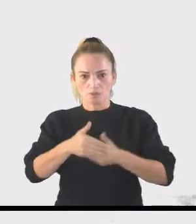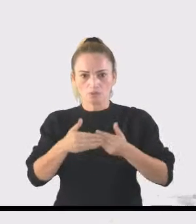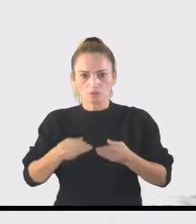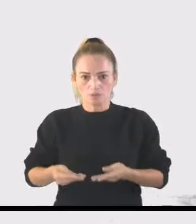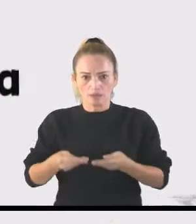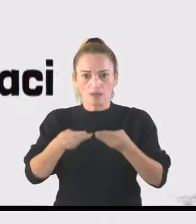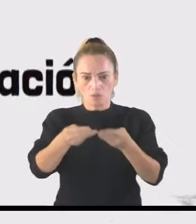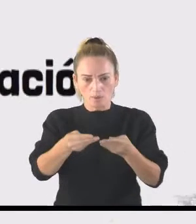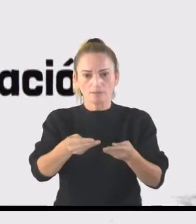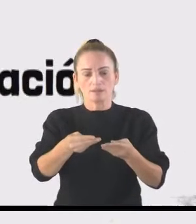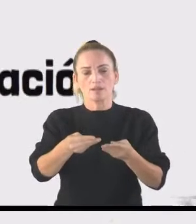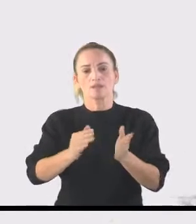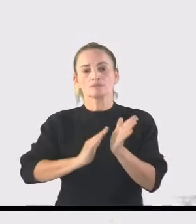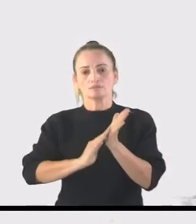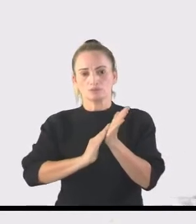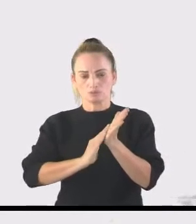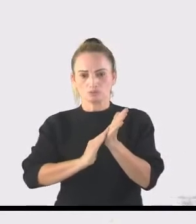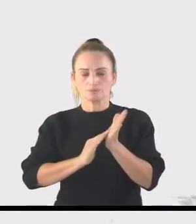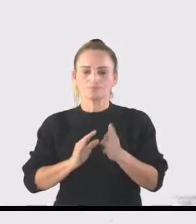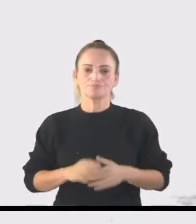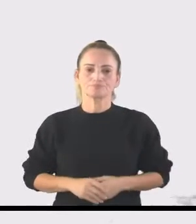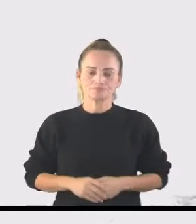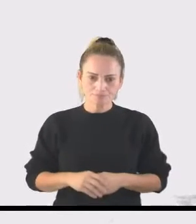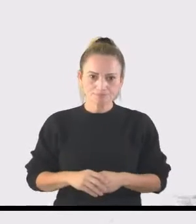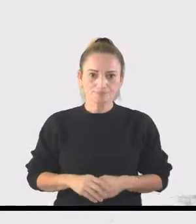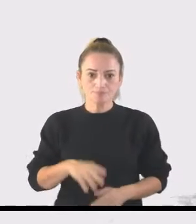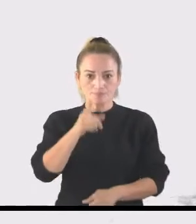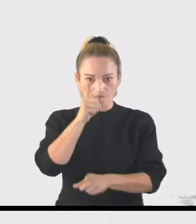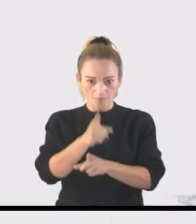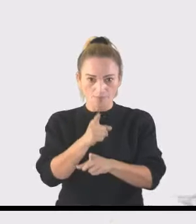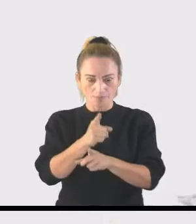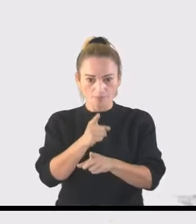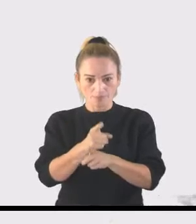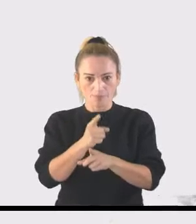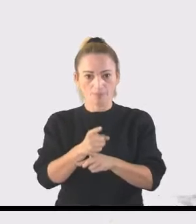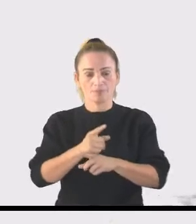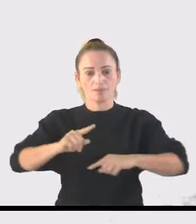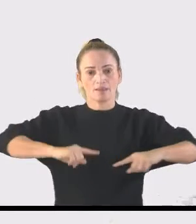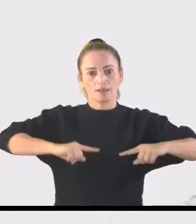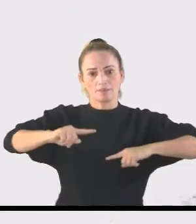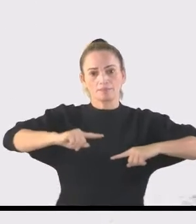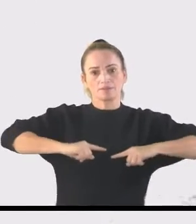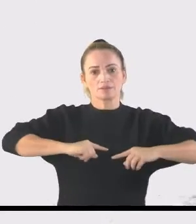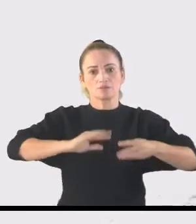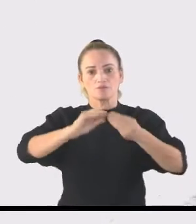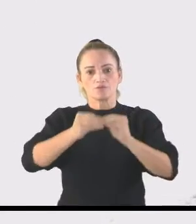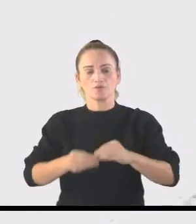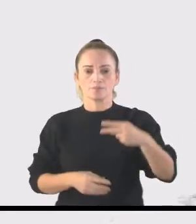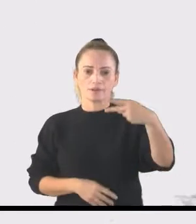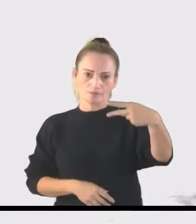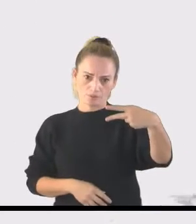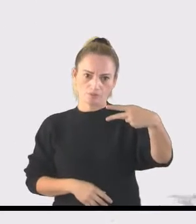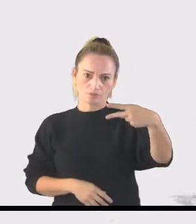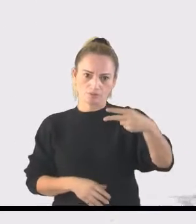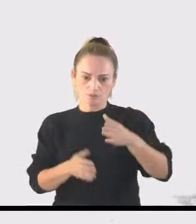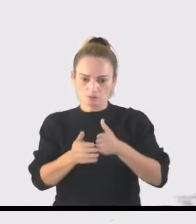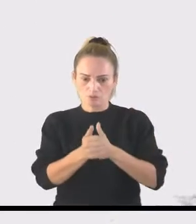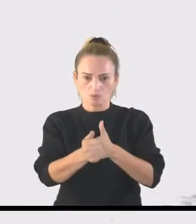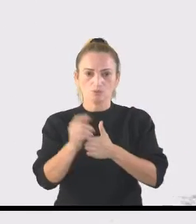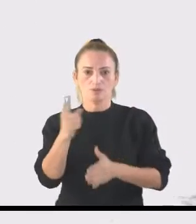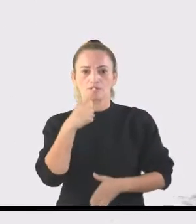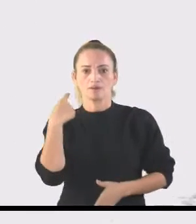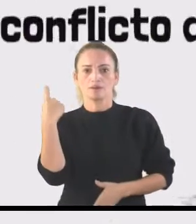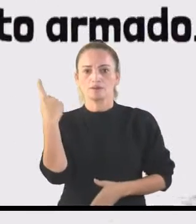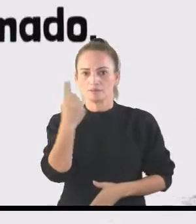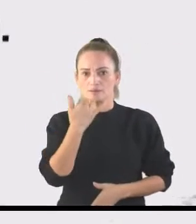entrega de la medida de indemnización. Para acceder a la indemnización administrativa hay 2 mecanismos. La ruta general, aquí